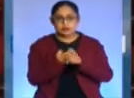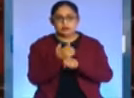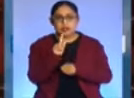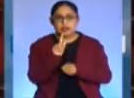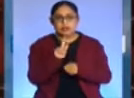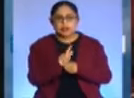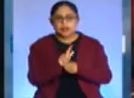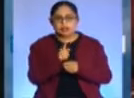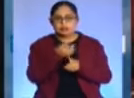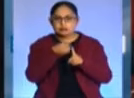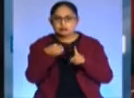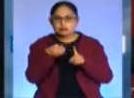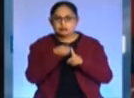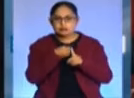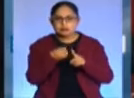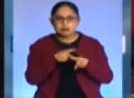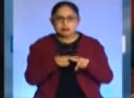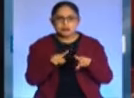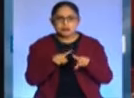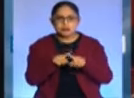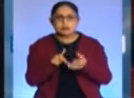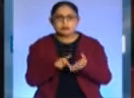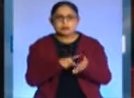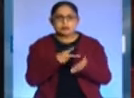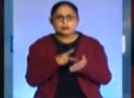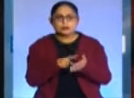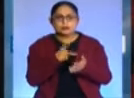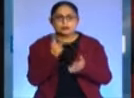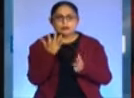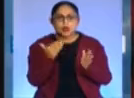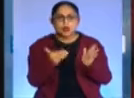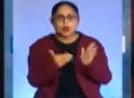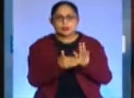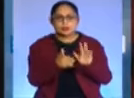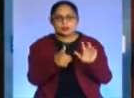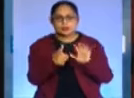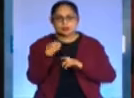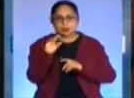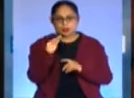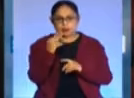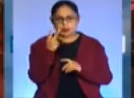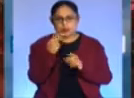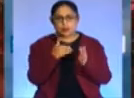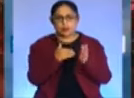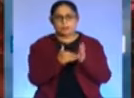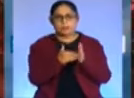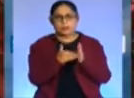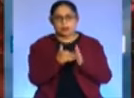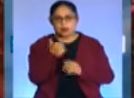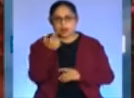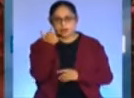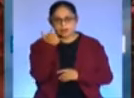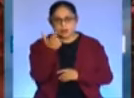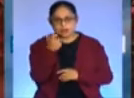se ha detallado en distintas ocasiones, se contemplan 5.695 millones de pesos,